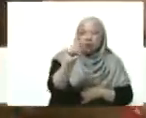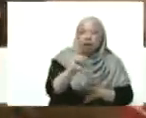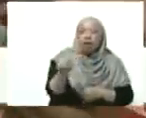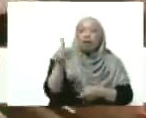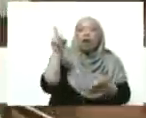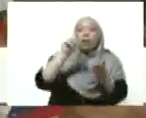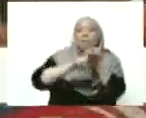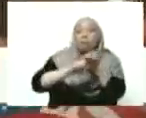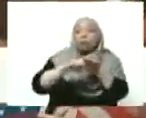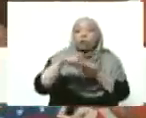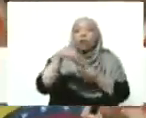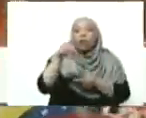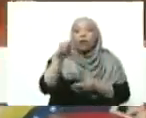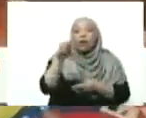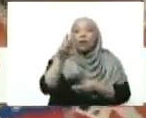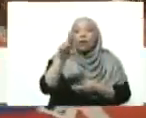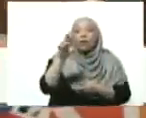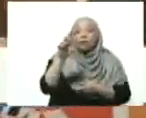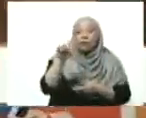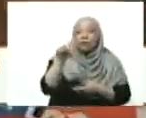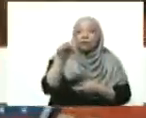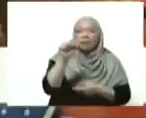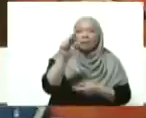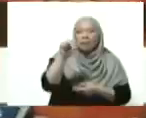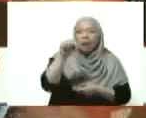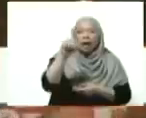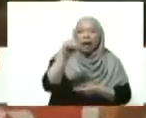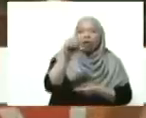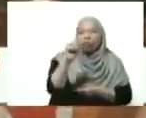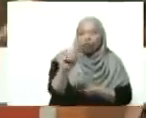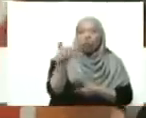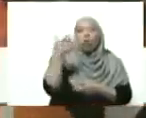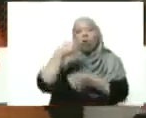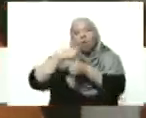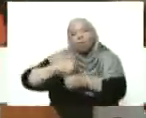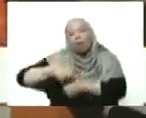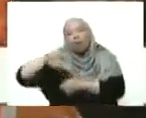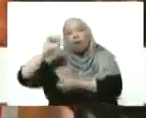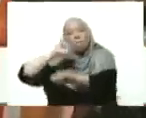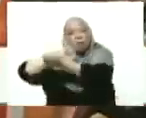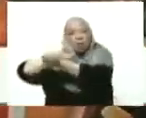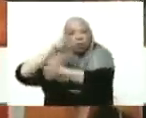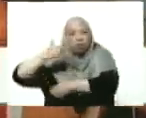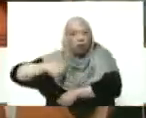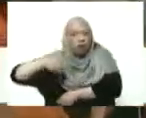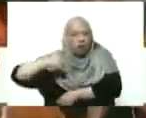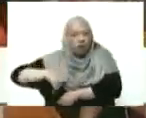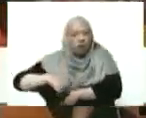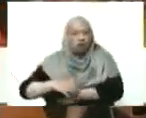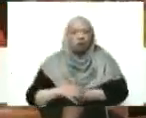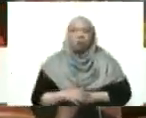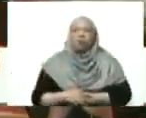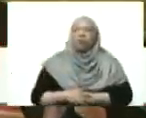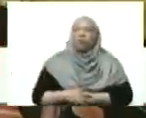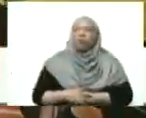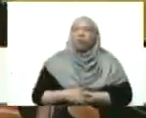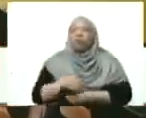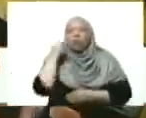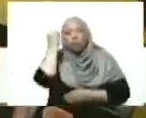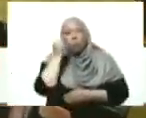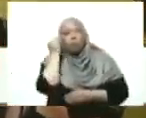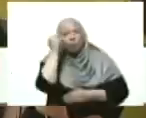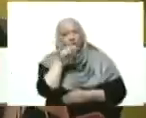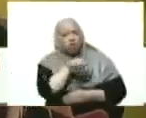palabras de una de las familiares de uno de los tripulantes que se encuentra en Argentina. Su opinión